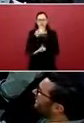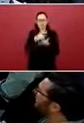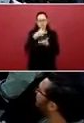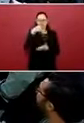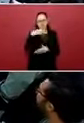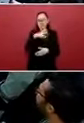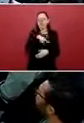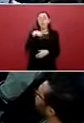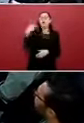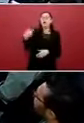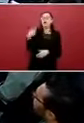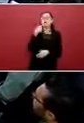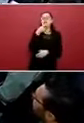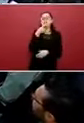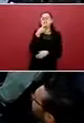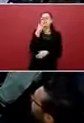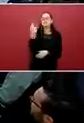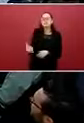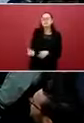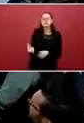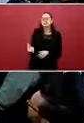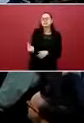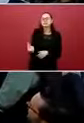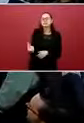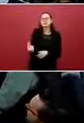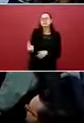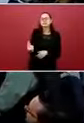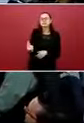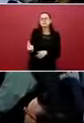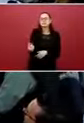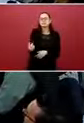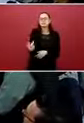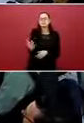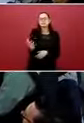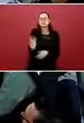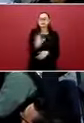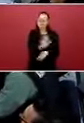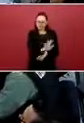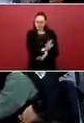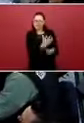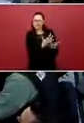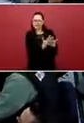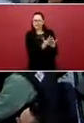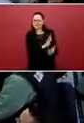niños. Y ustedes, ahora sí que, ¿cómo